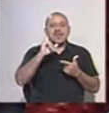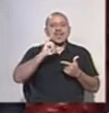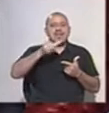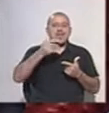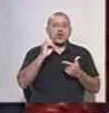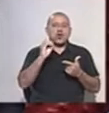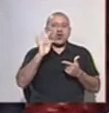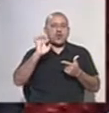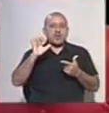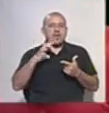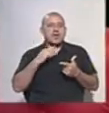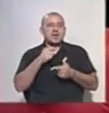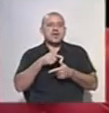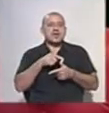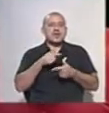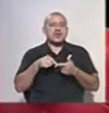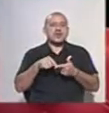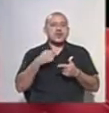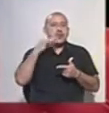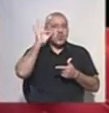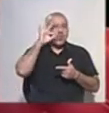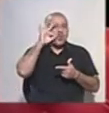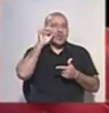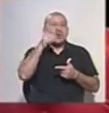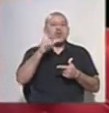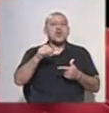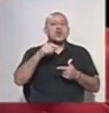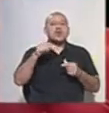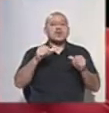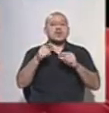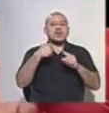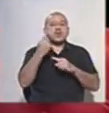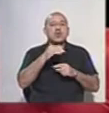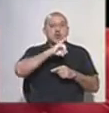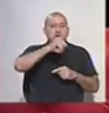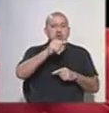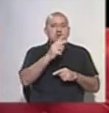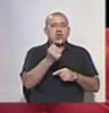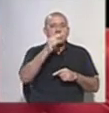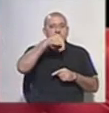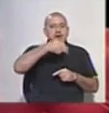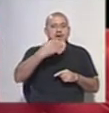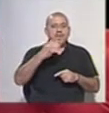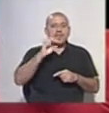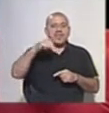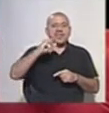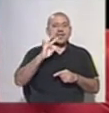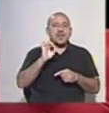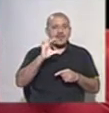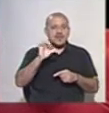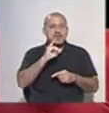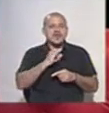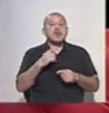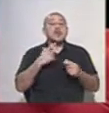Yo hacía de Sancho Panza. Entonces, en ese Durazno lo hacía otro el cumple, que se llamaba Juan Benítez. Pero después Juan en el Benítez. Carnaval, cuando salimos acá, lo hicimos el